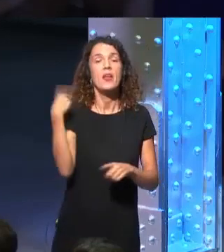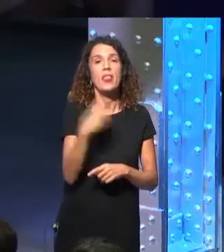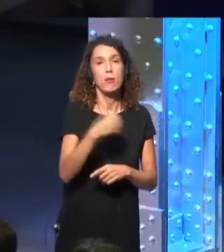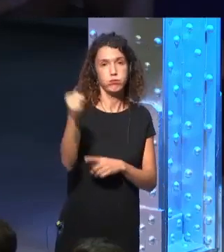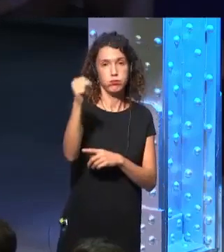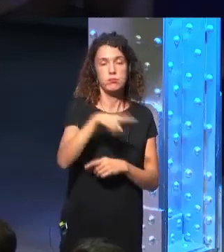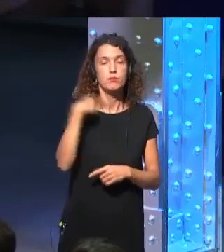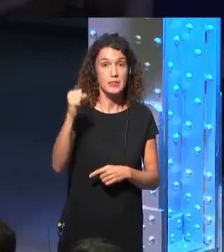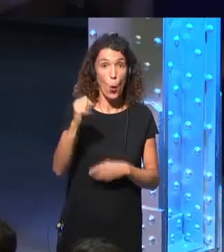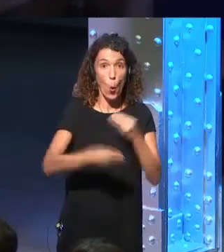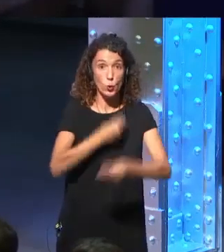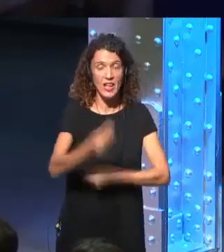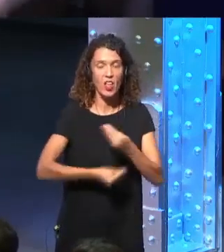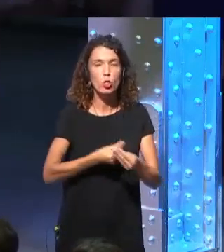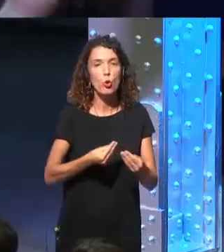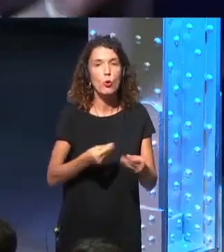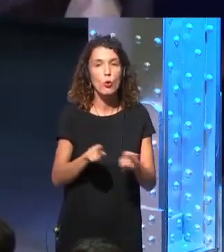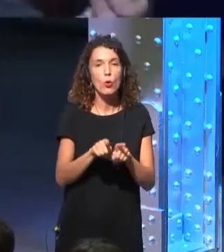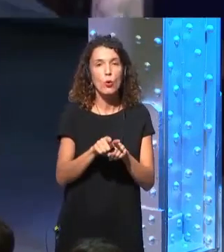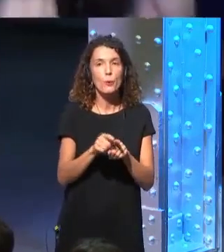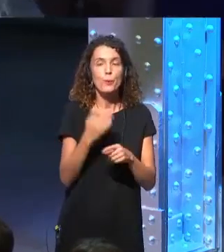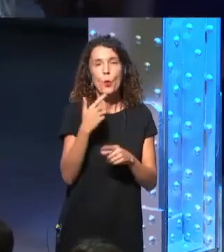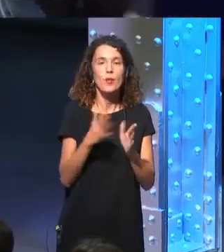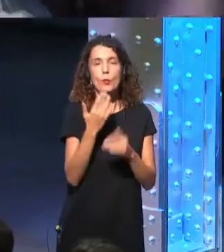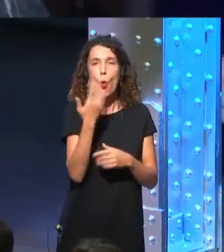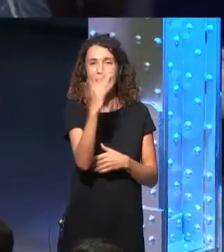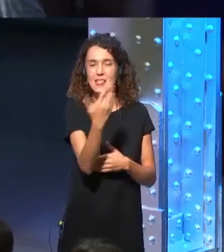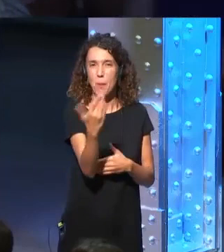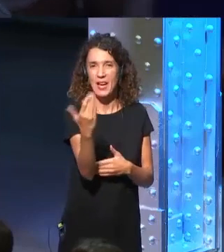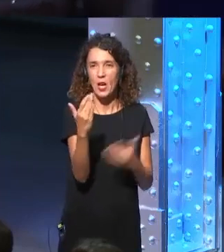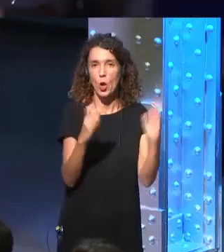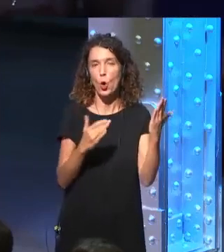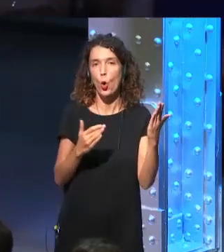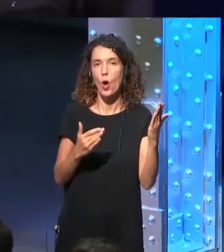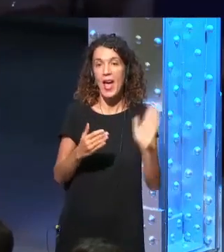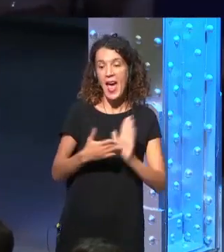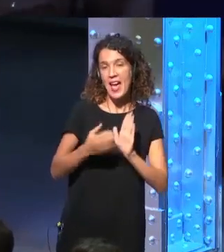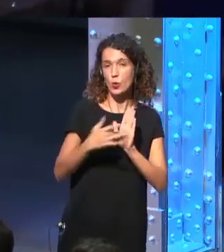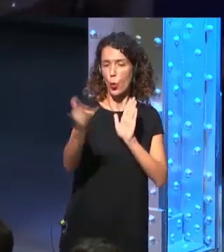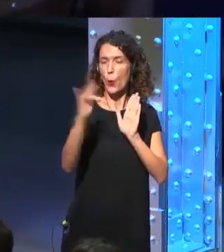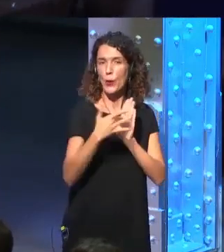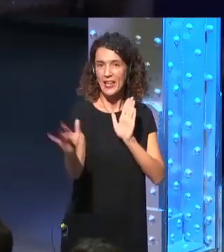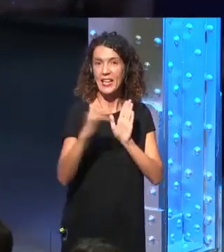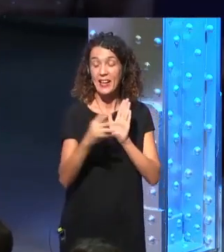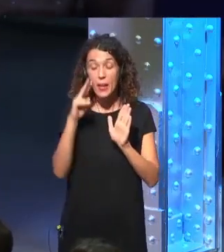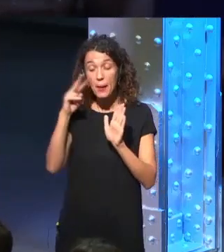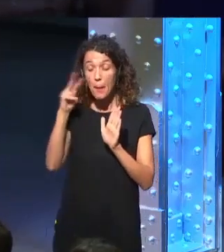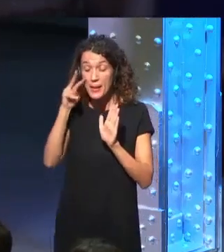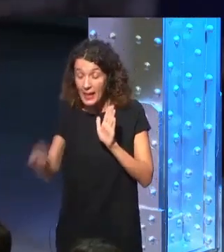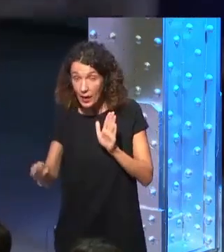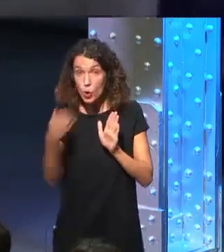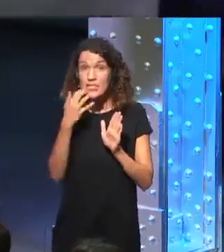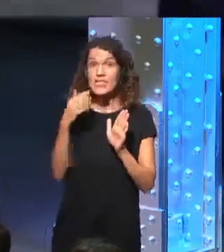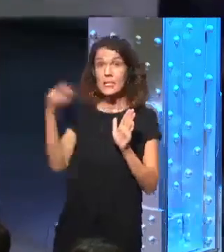su cabeza utilizando como espejo un escudo muy brillante para no mirarla, porque